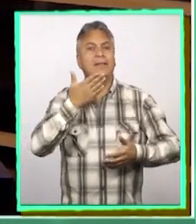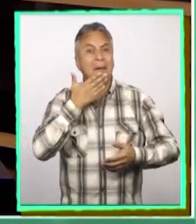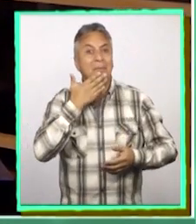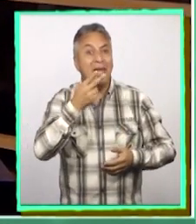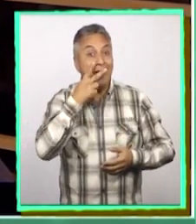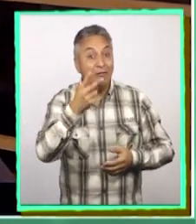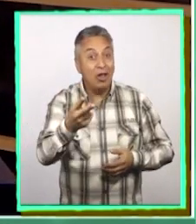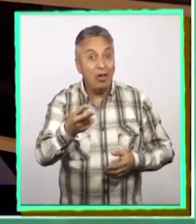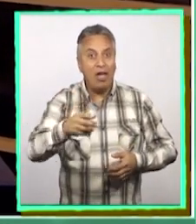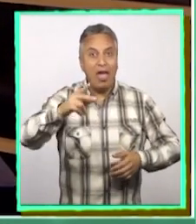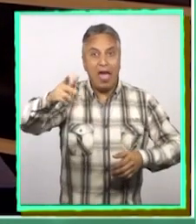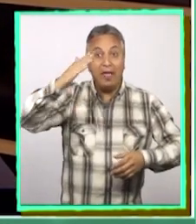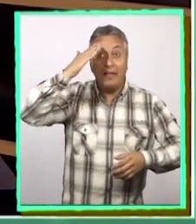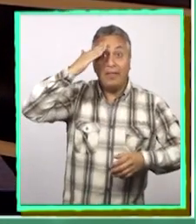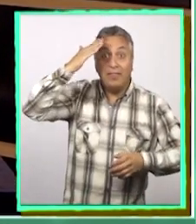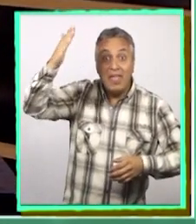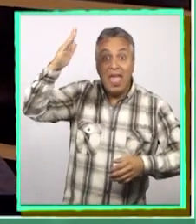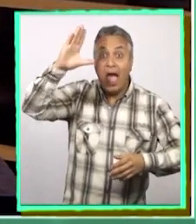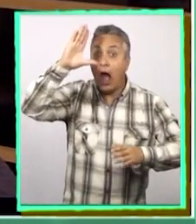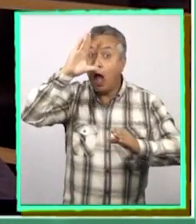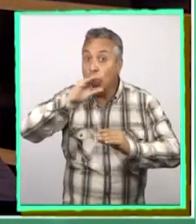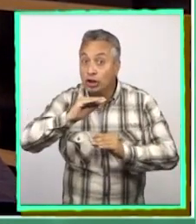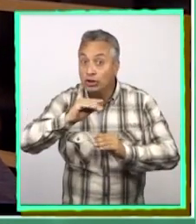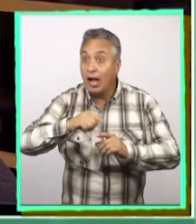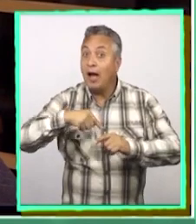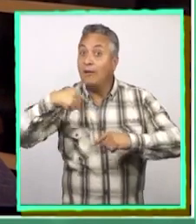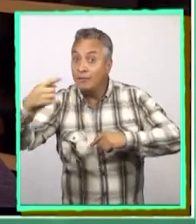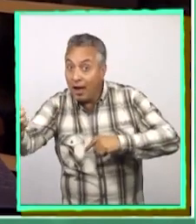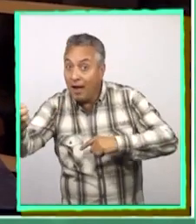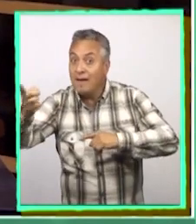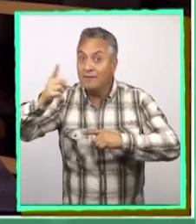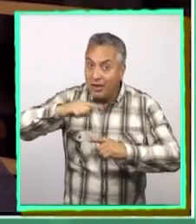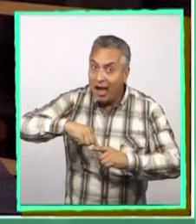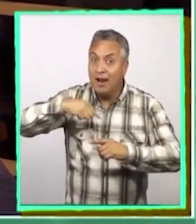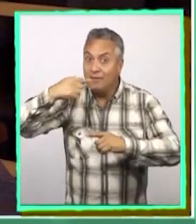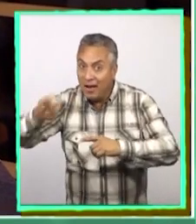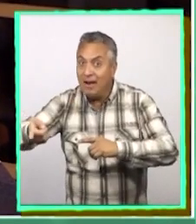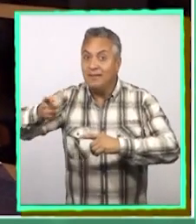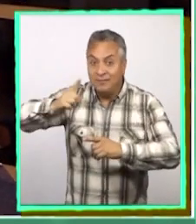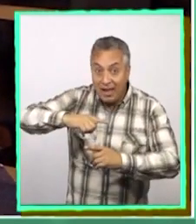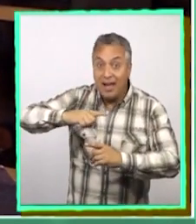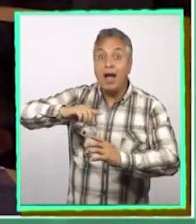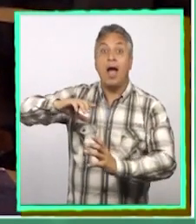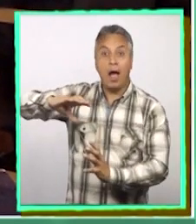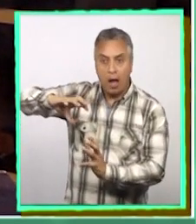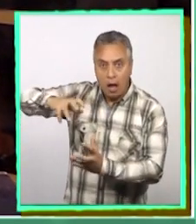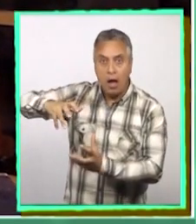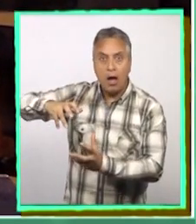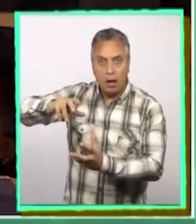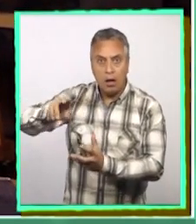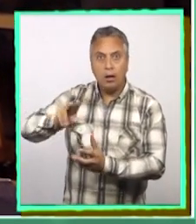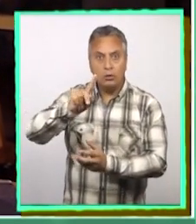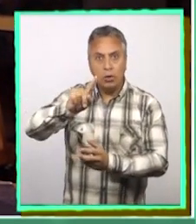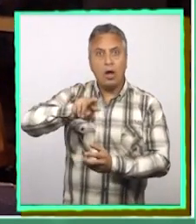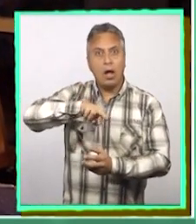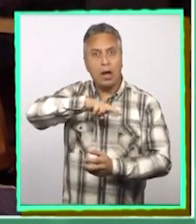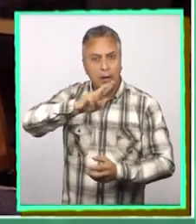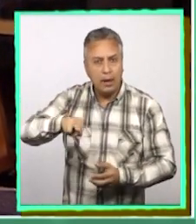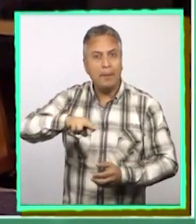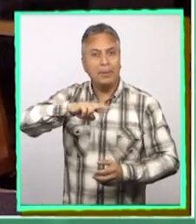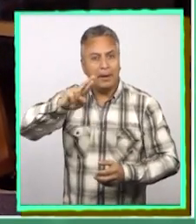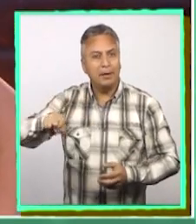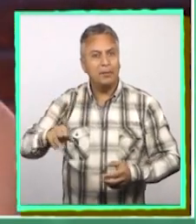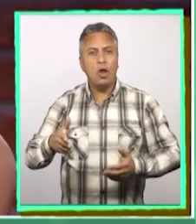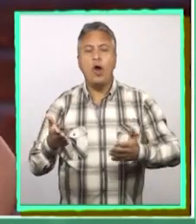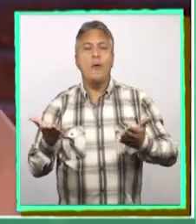una parte, día y noche van y van, este ciclo volverá. ¿Por qué crees que decía eso? ¿Por qué